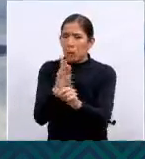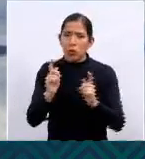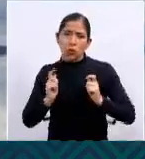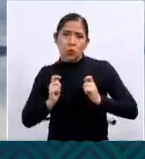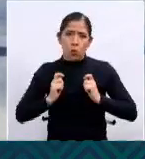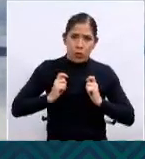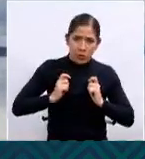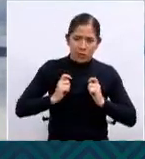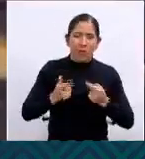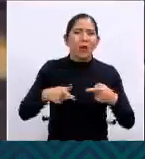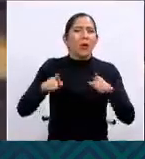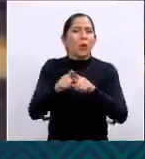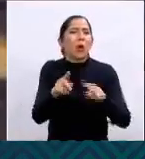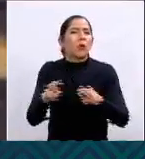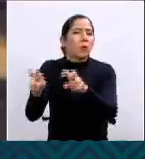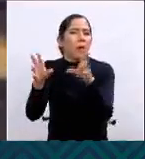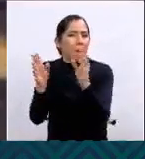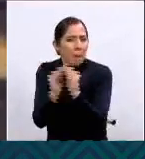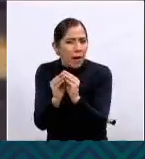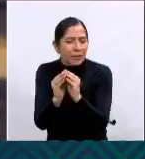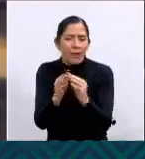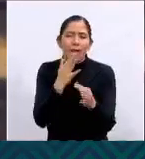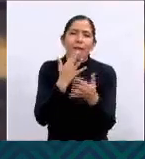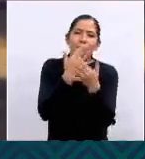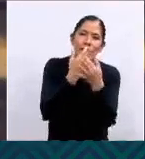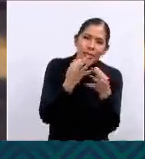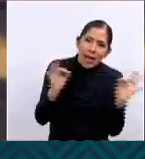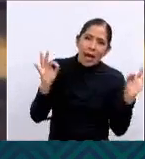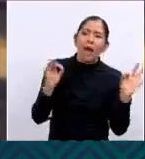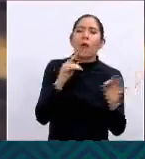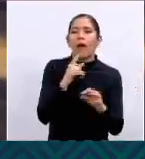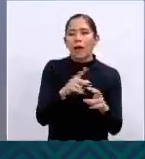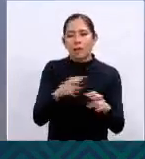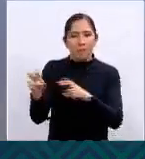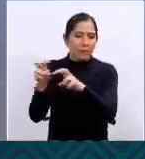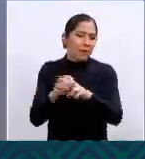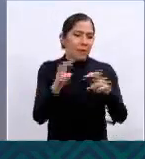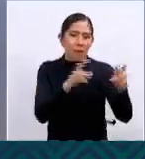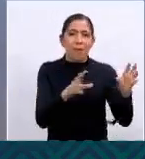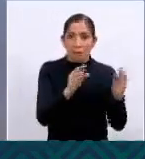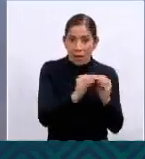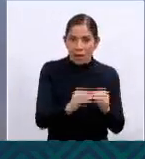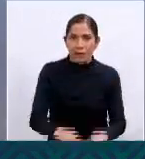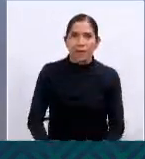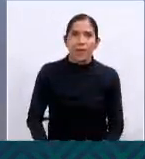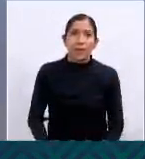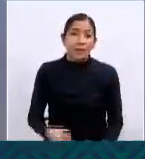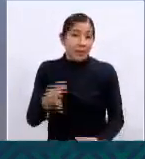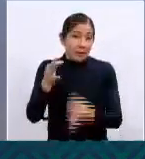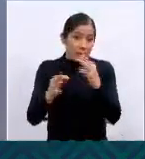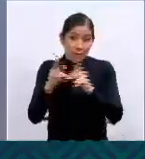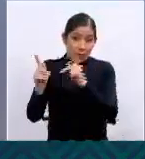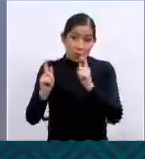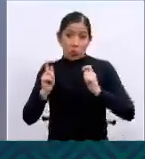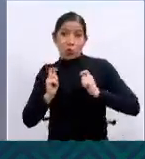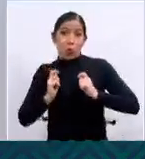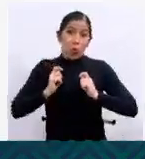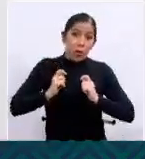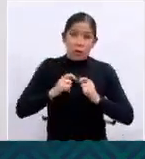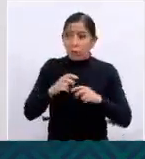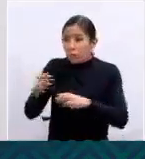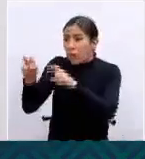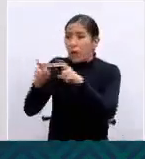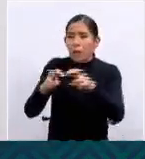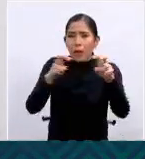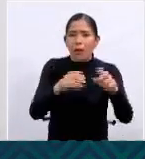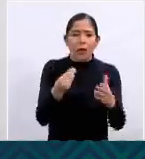de feriados pegados a fines de semana los que permiten mayor desplazamiento. Esto produce una dinámica económica muy importante, ya que